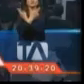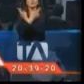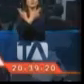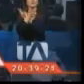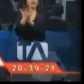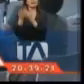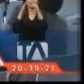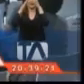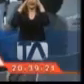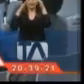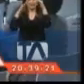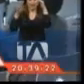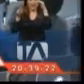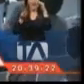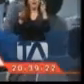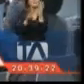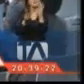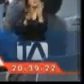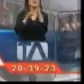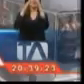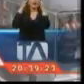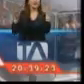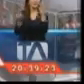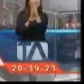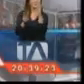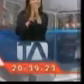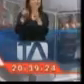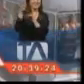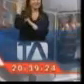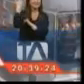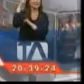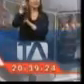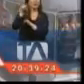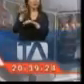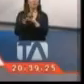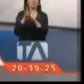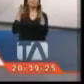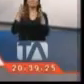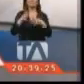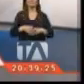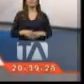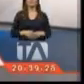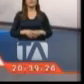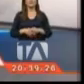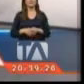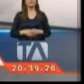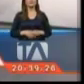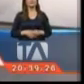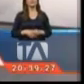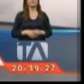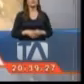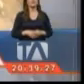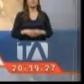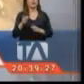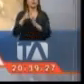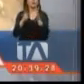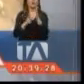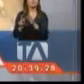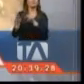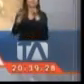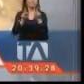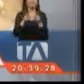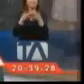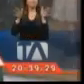la cumbre del hábitat y desde entonces había quedado inutilizado, a pesar de que se programaron planes